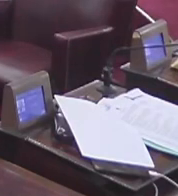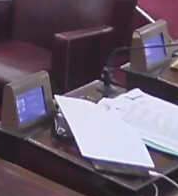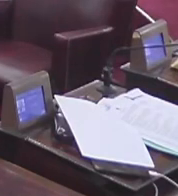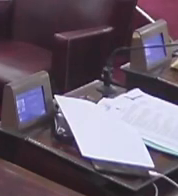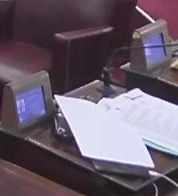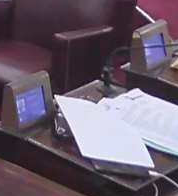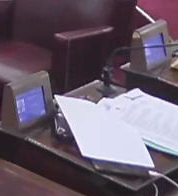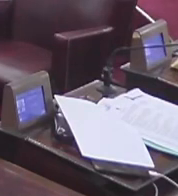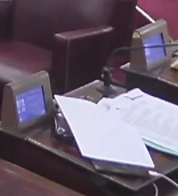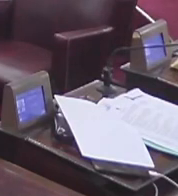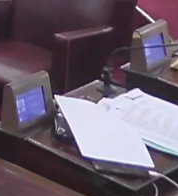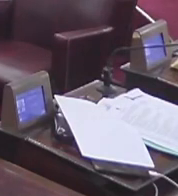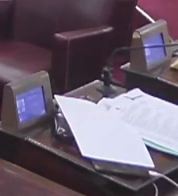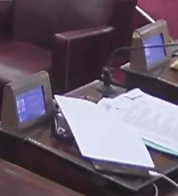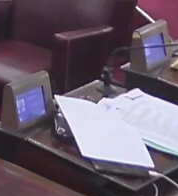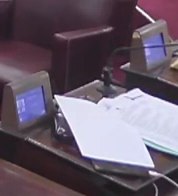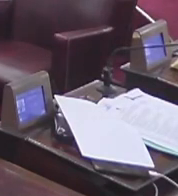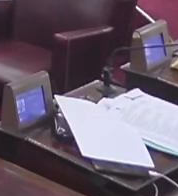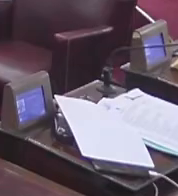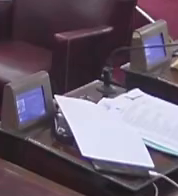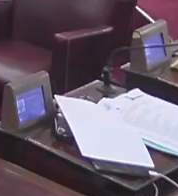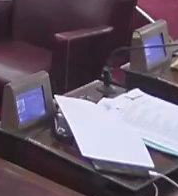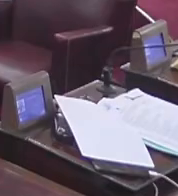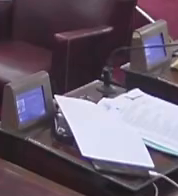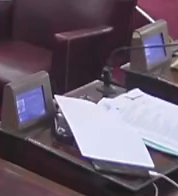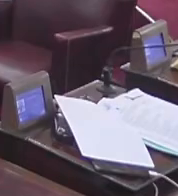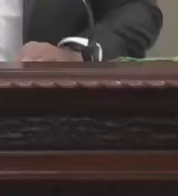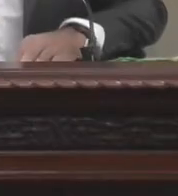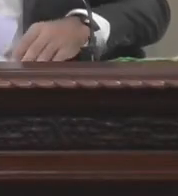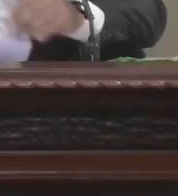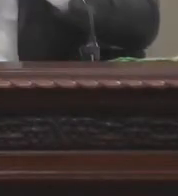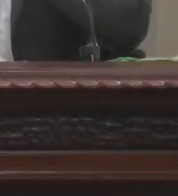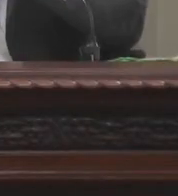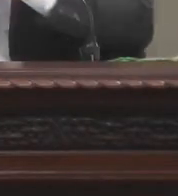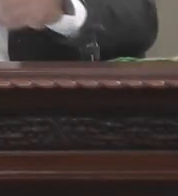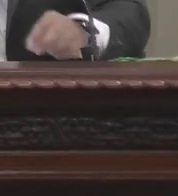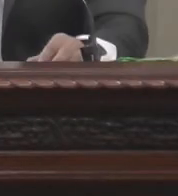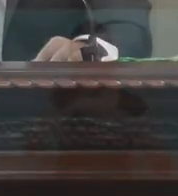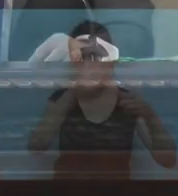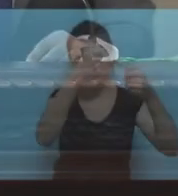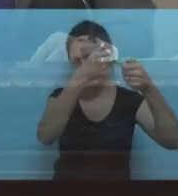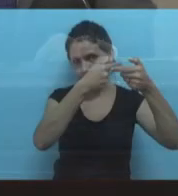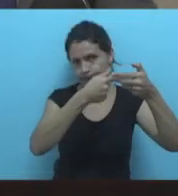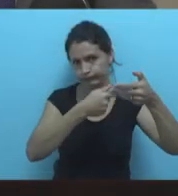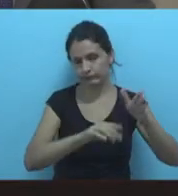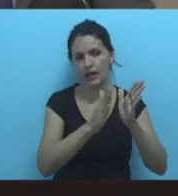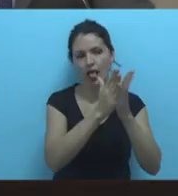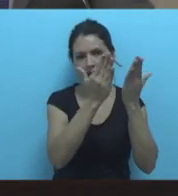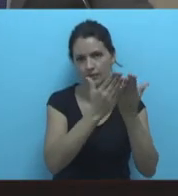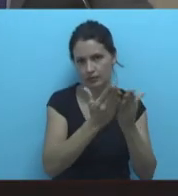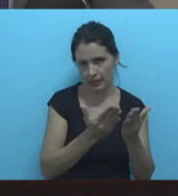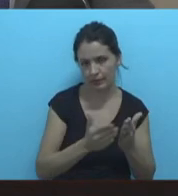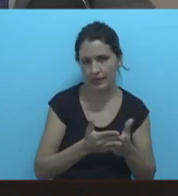Bien, correcto. Vamos a poner a consideración, en primer lugar, el tratamiento sobre tablas de todos los